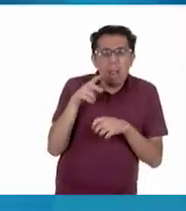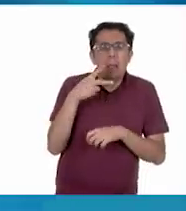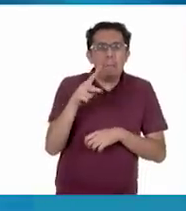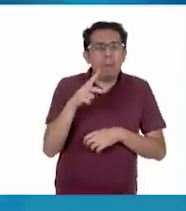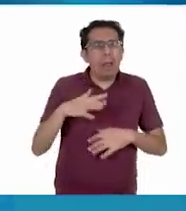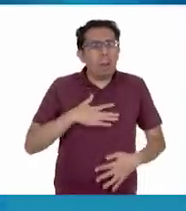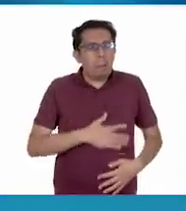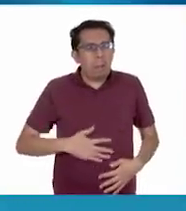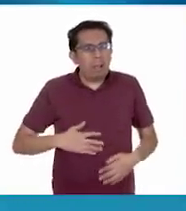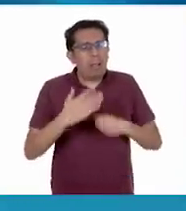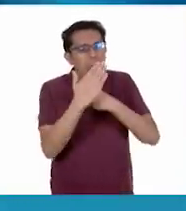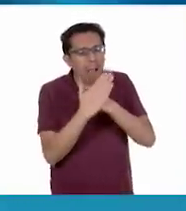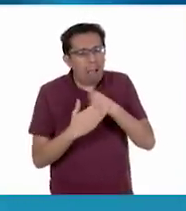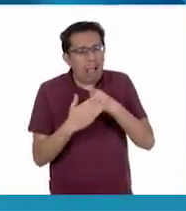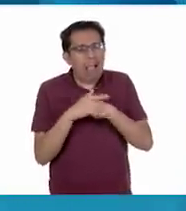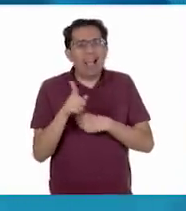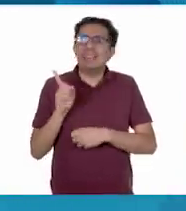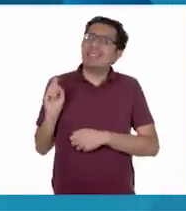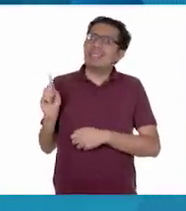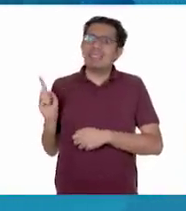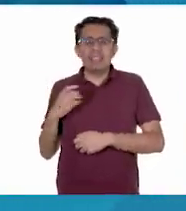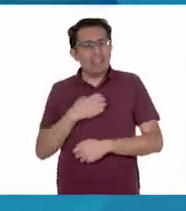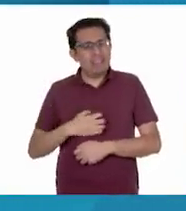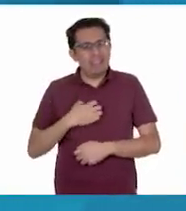la panza, hasta movía su cola.